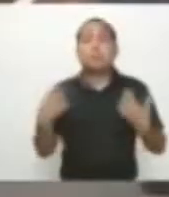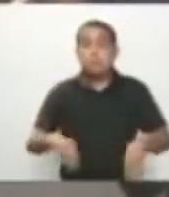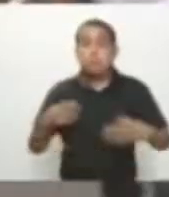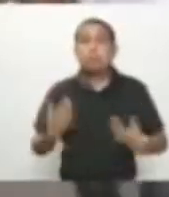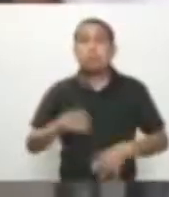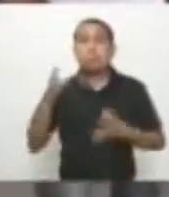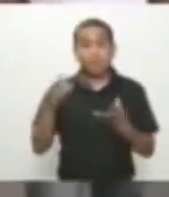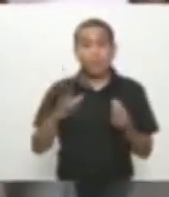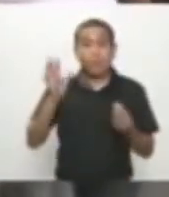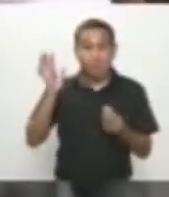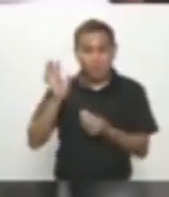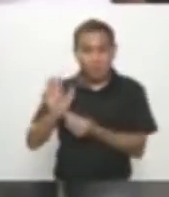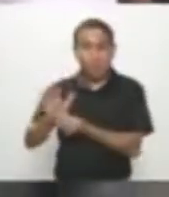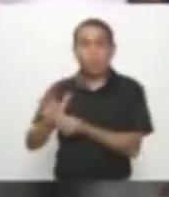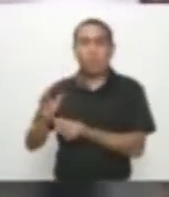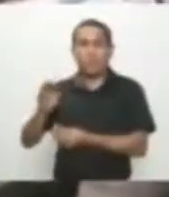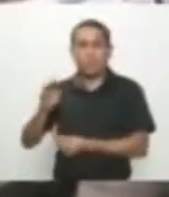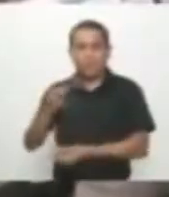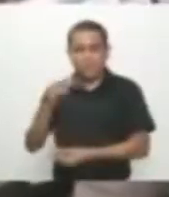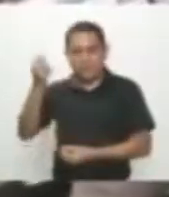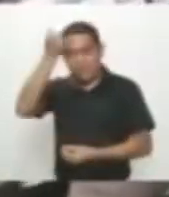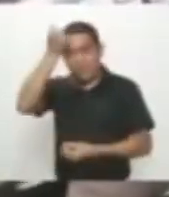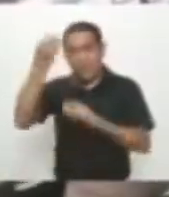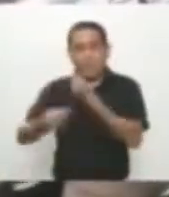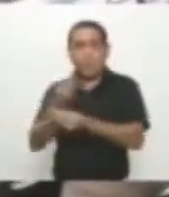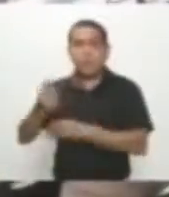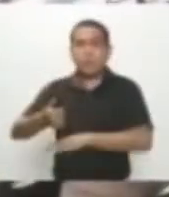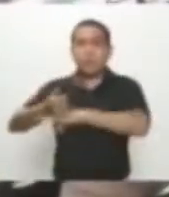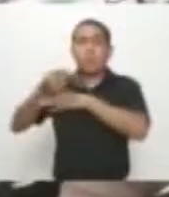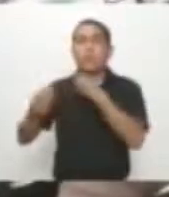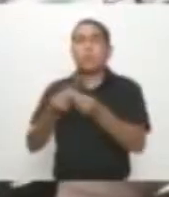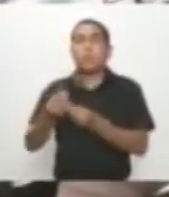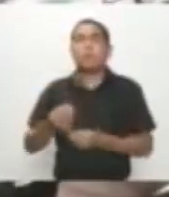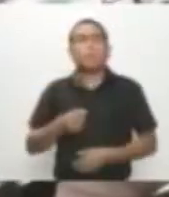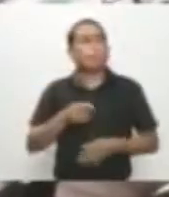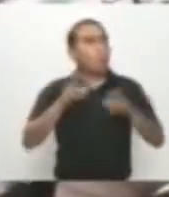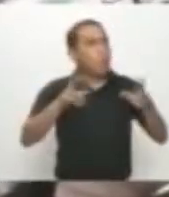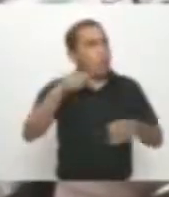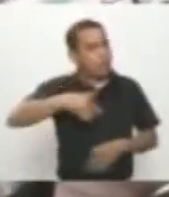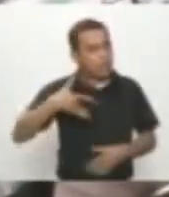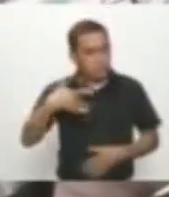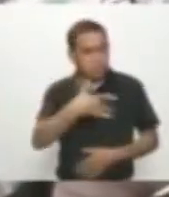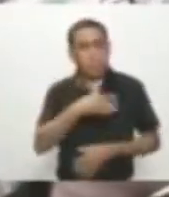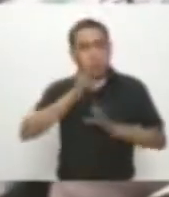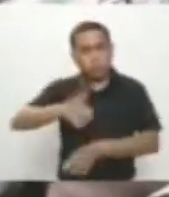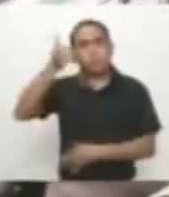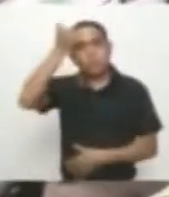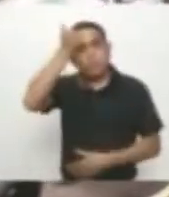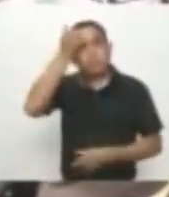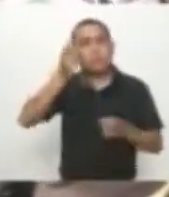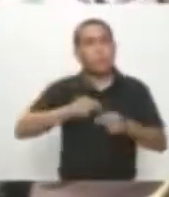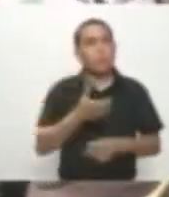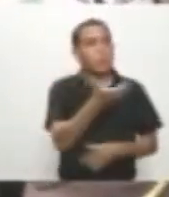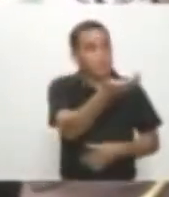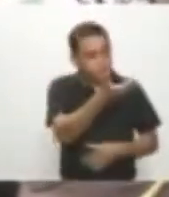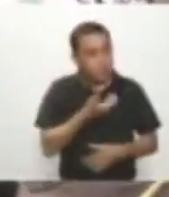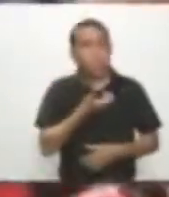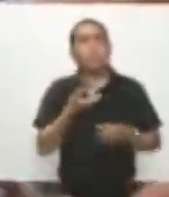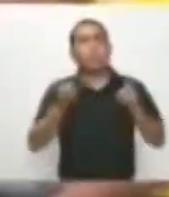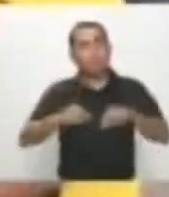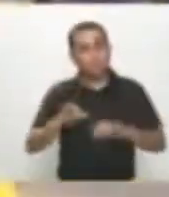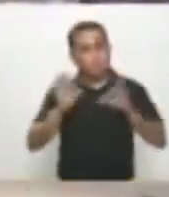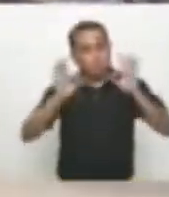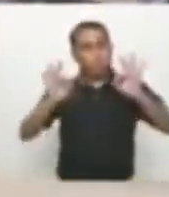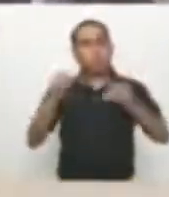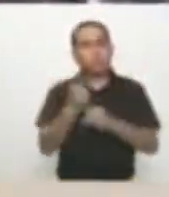reclamó mayores garantías en el servicio de salud. Más dignidad con la atención en salud de los maestros y un sueldo adecuado por el trabajo que hacemos.